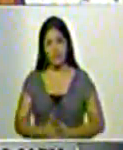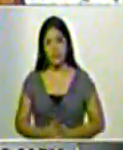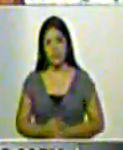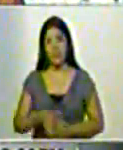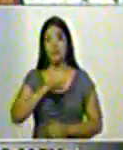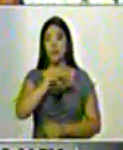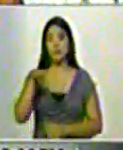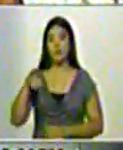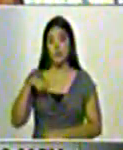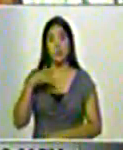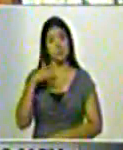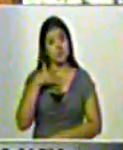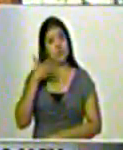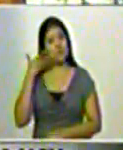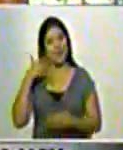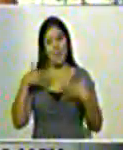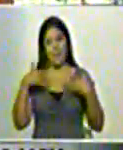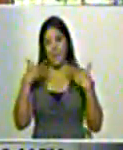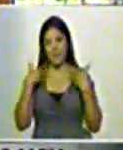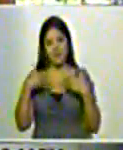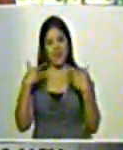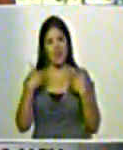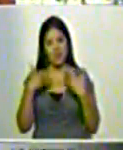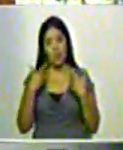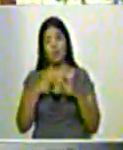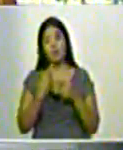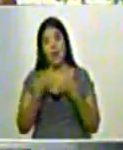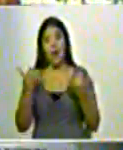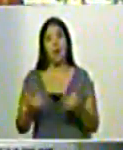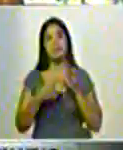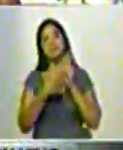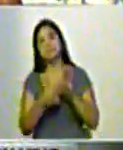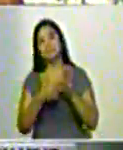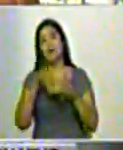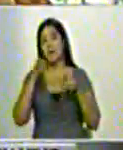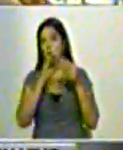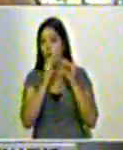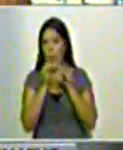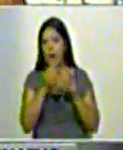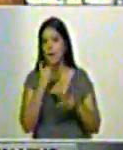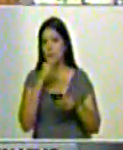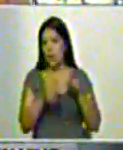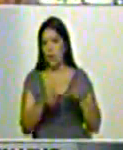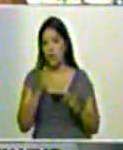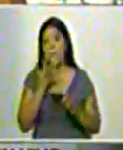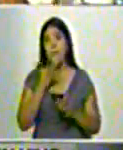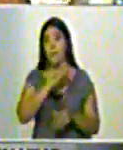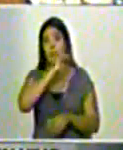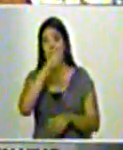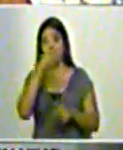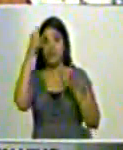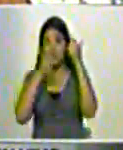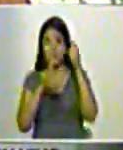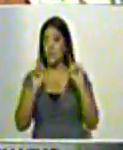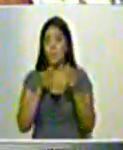Nosotros nos sentimos en verdad muy contentos. Y de esto sacamos las observaciones para corregir lo que haya que corregir. Si un jefe de UVCHE no participó, va a